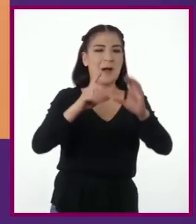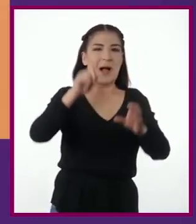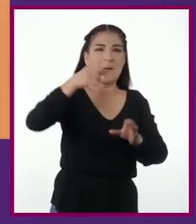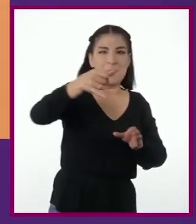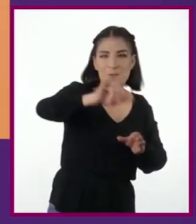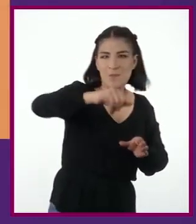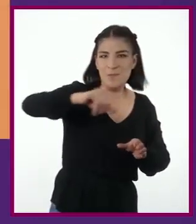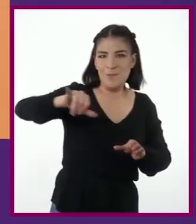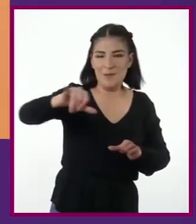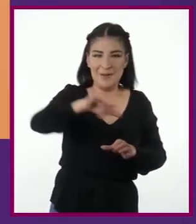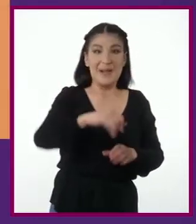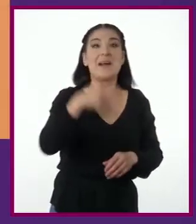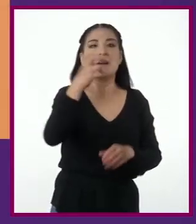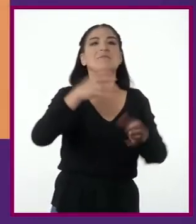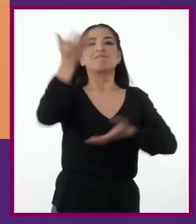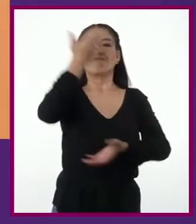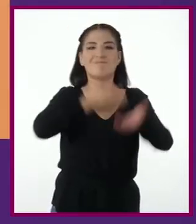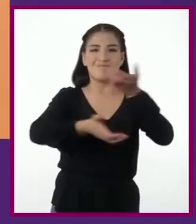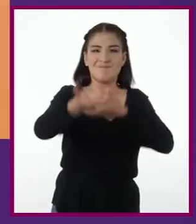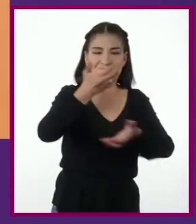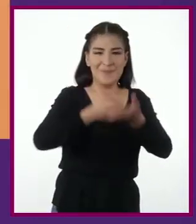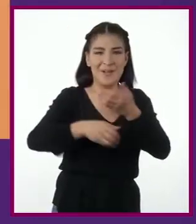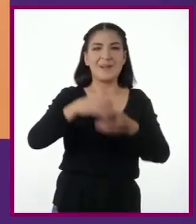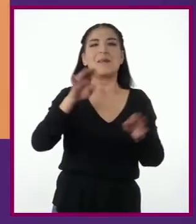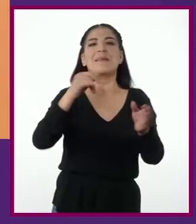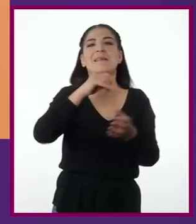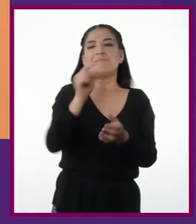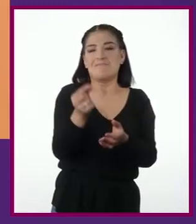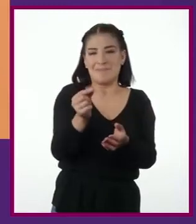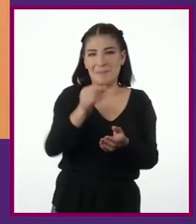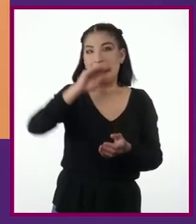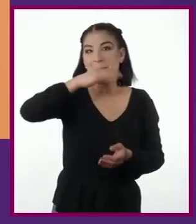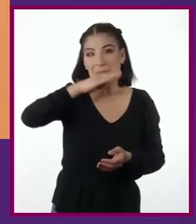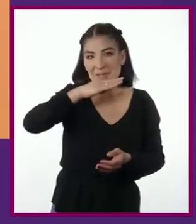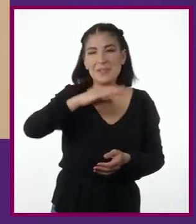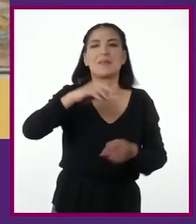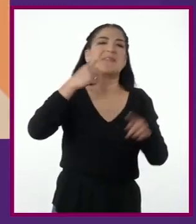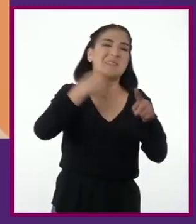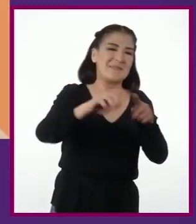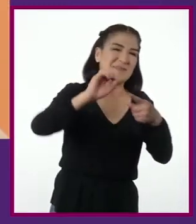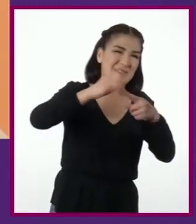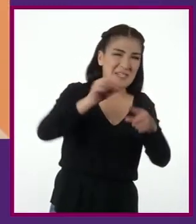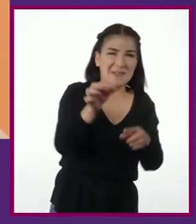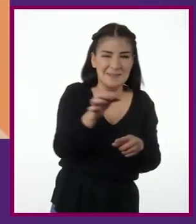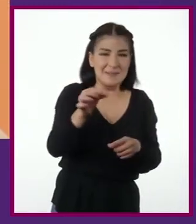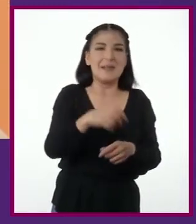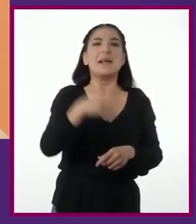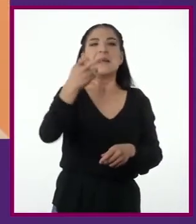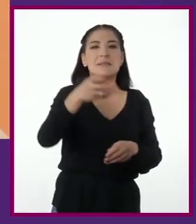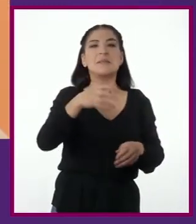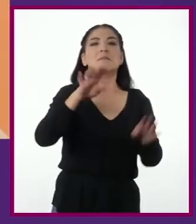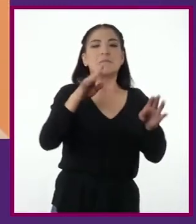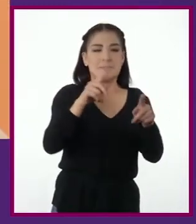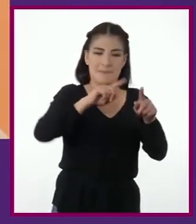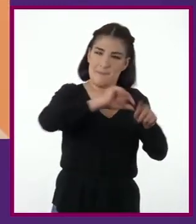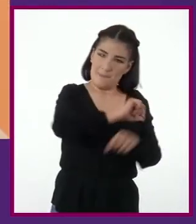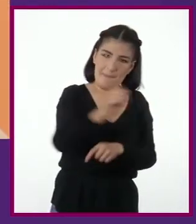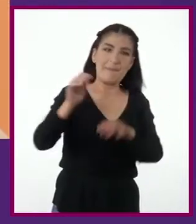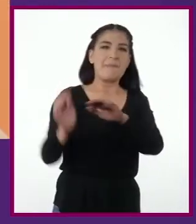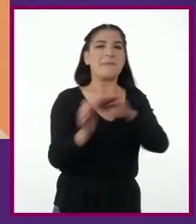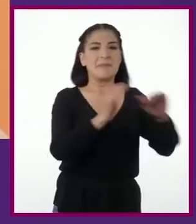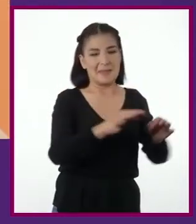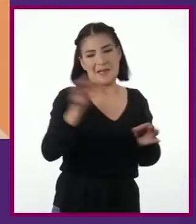la comercialización de granos y semillas. Por otra parte, las distintas actividades como